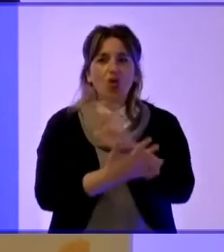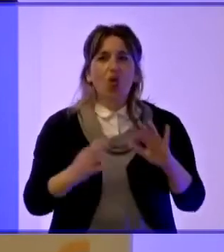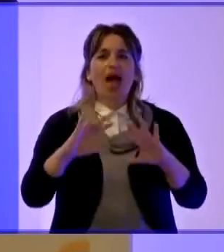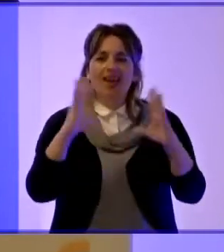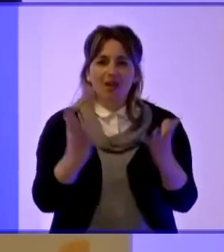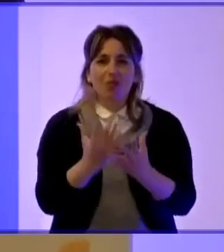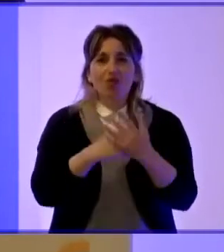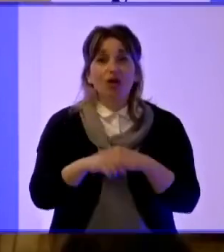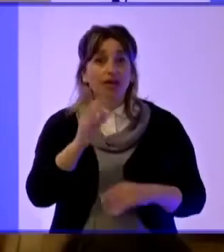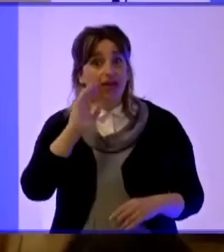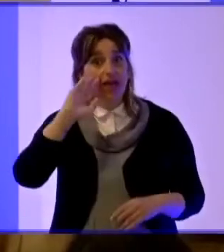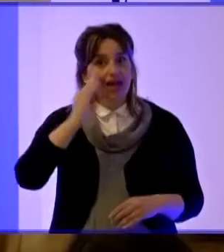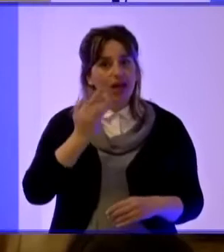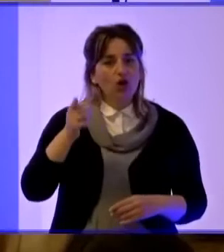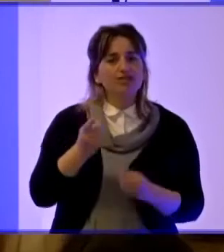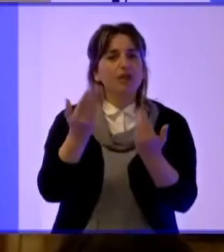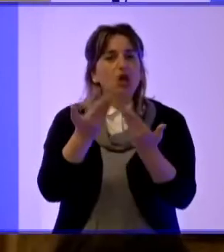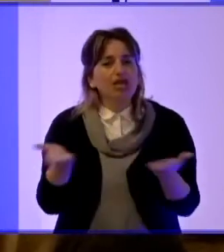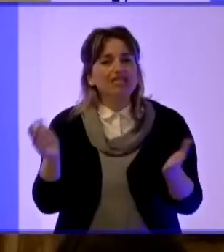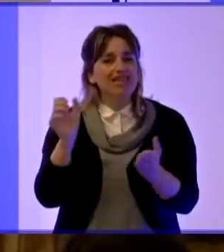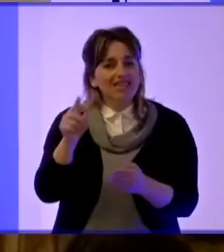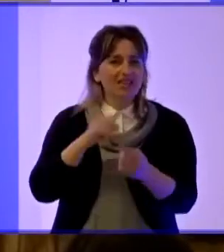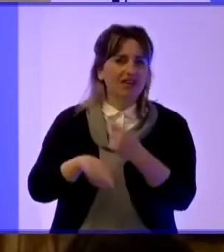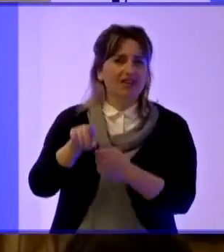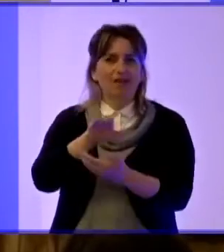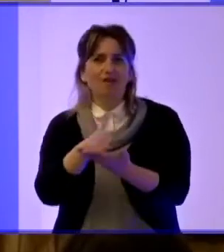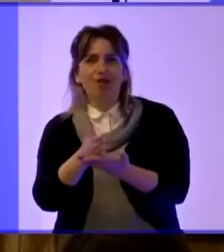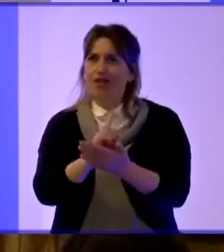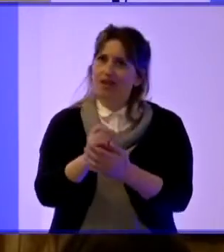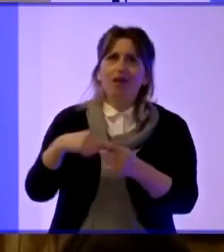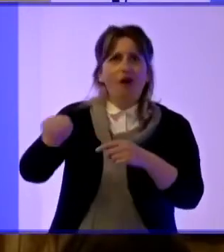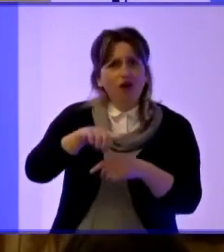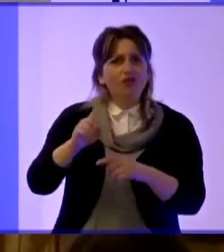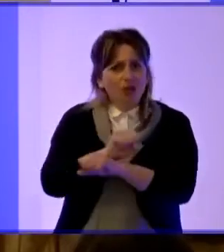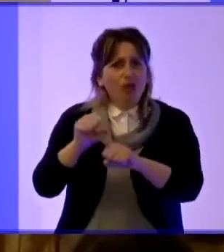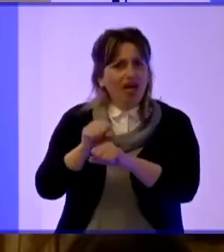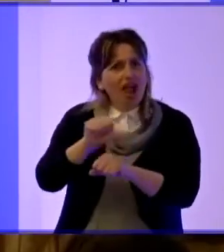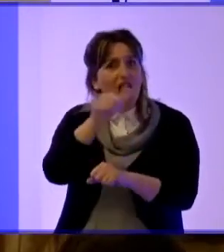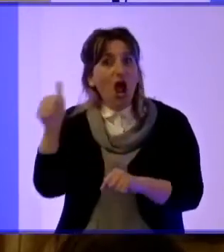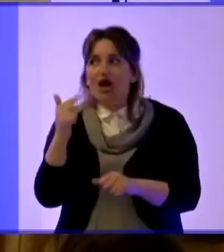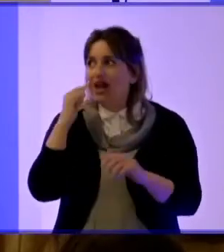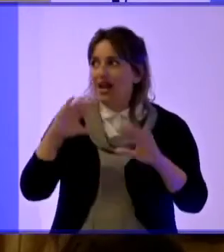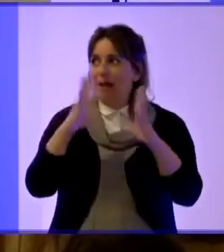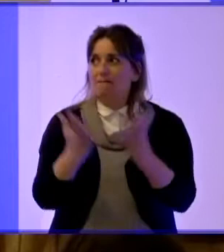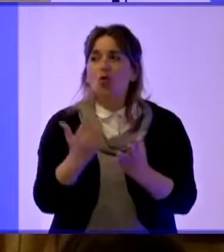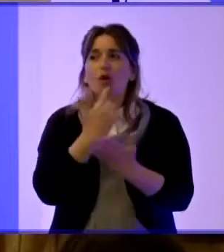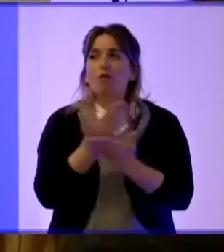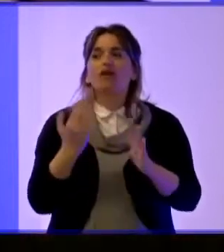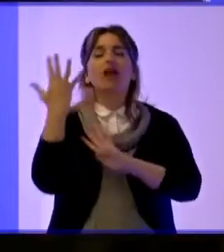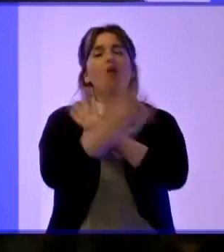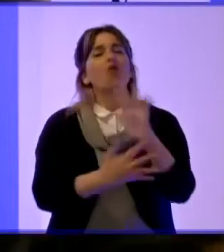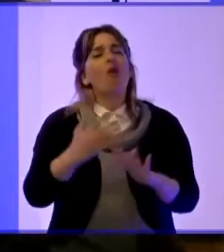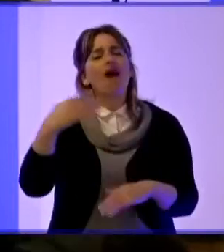nombre, este reconocimiento es para iniciativas que trascienden fronteras, que logran escalar y posicionarse en el mundo y demuestran que en nuestro país hay